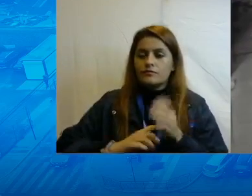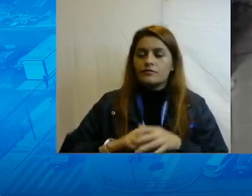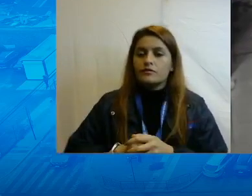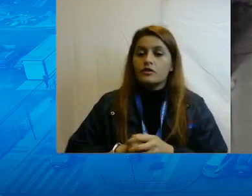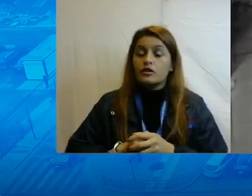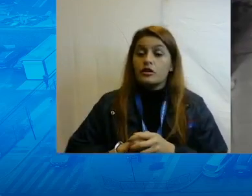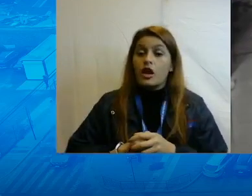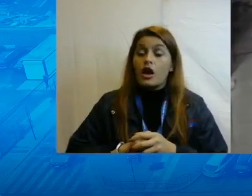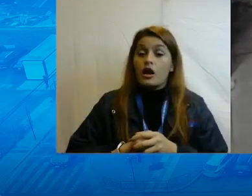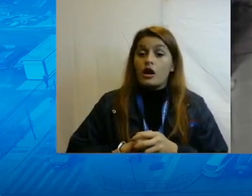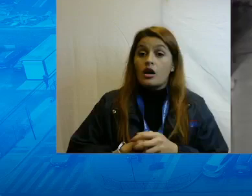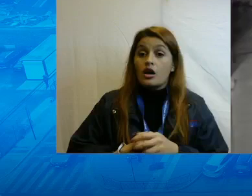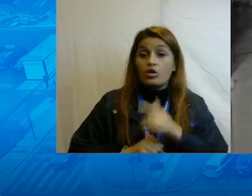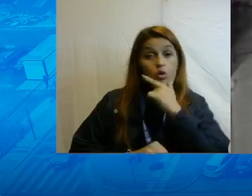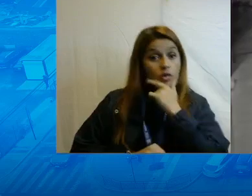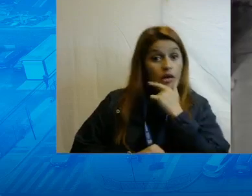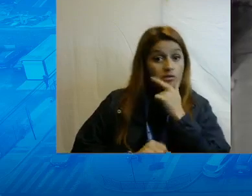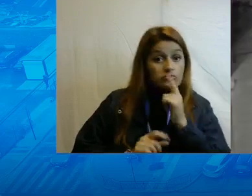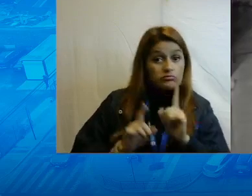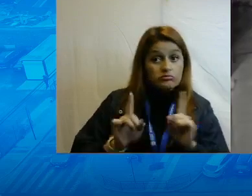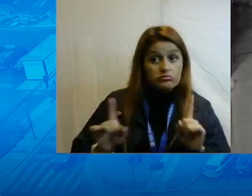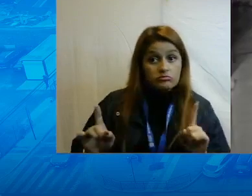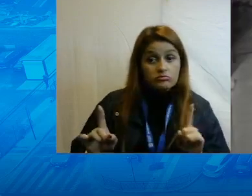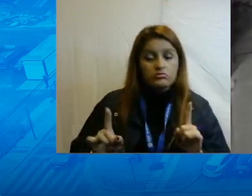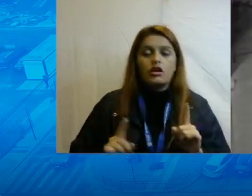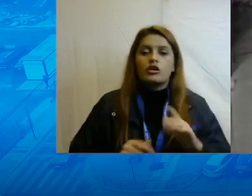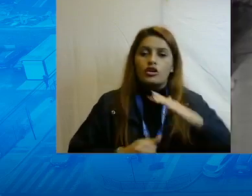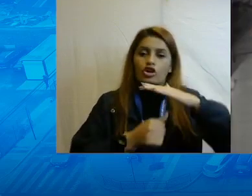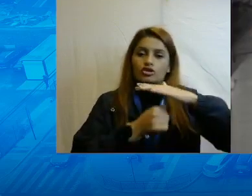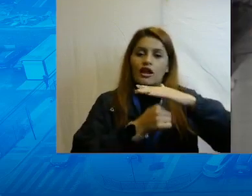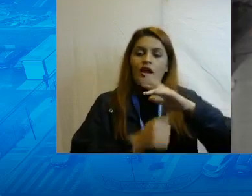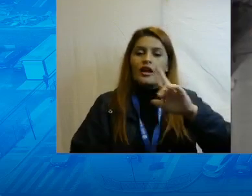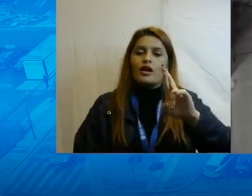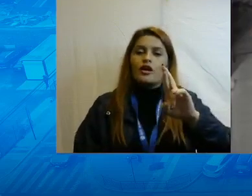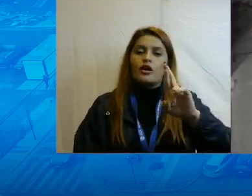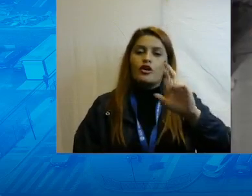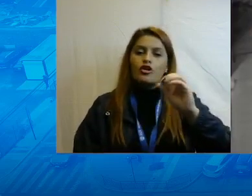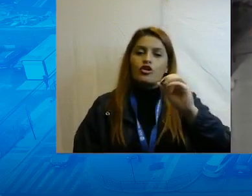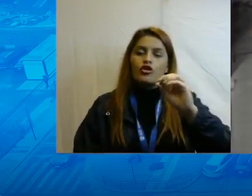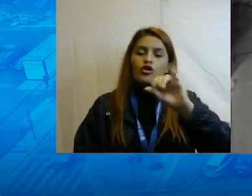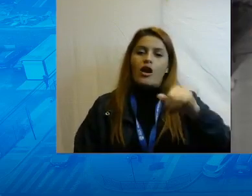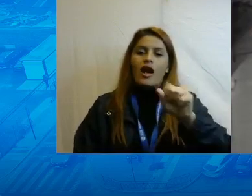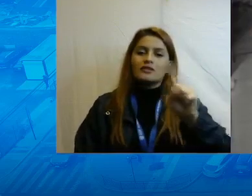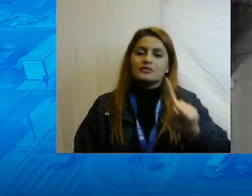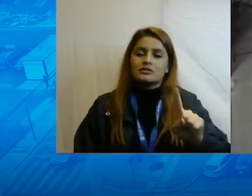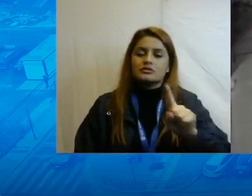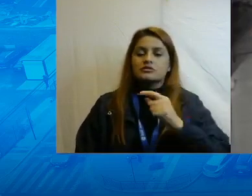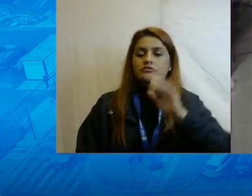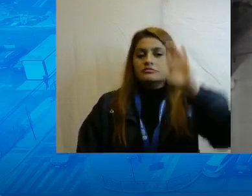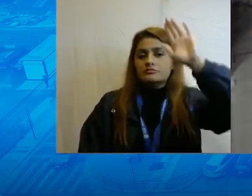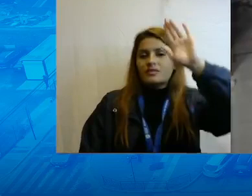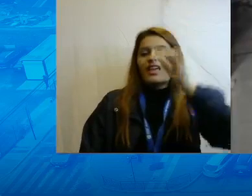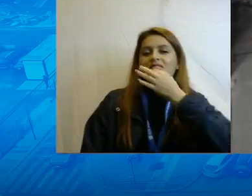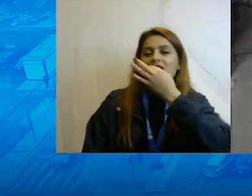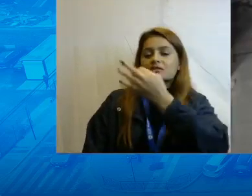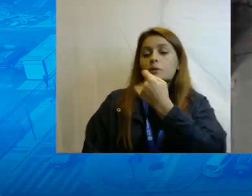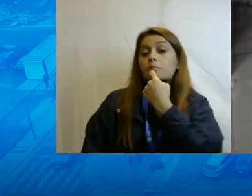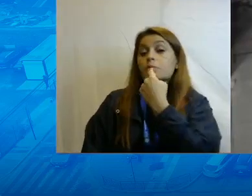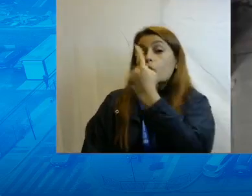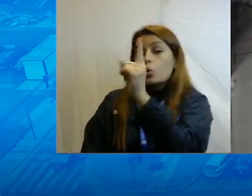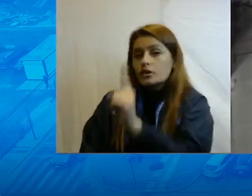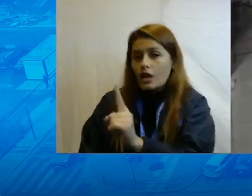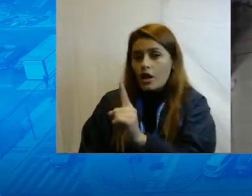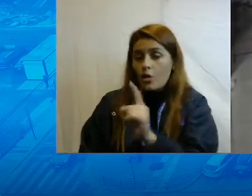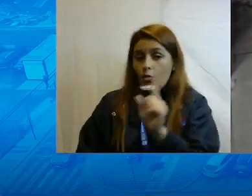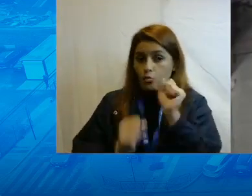Concejales, si no hay ninguna duda, sí, concejal Rojas. Alcaldesa, bueno, quería consultar la posibilidad